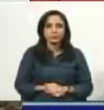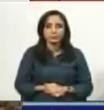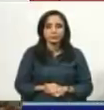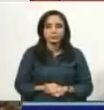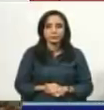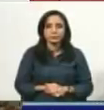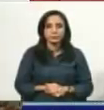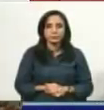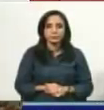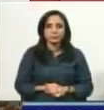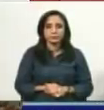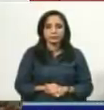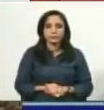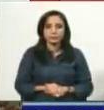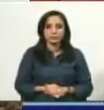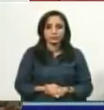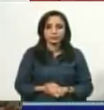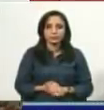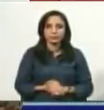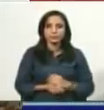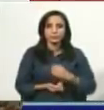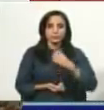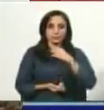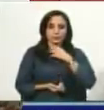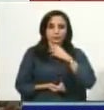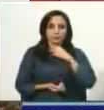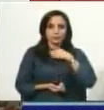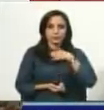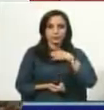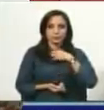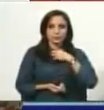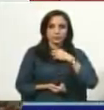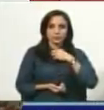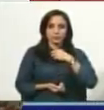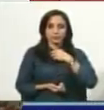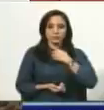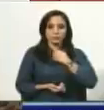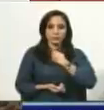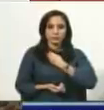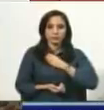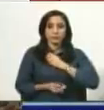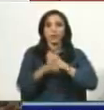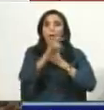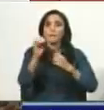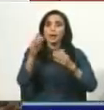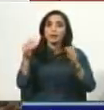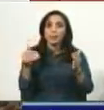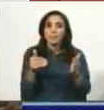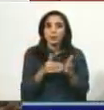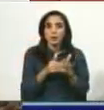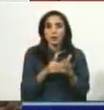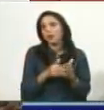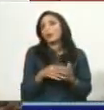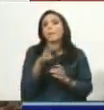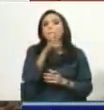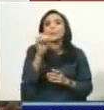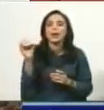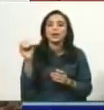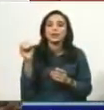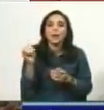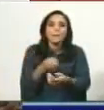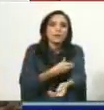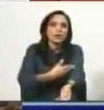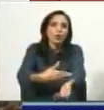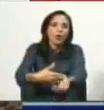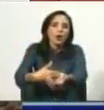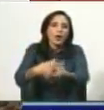ese beneficio, en todo caso, a los que menos tienen. 20 millones de kilos. 20 millones de